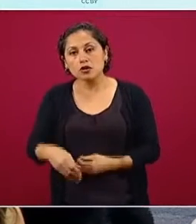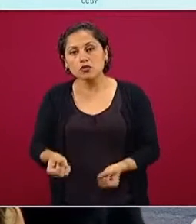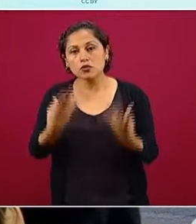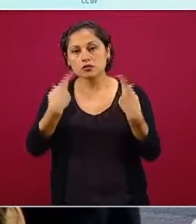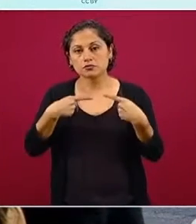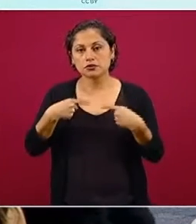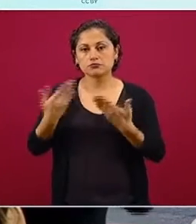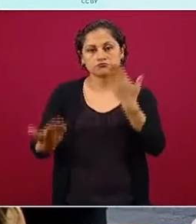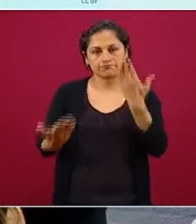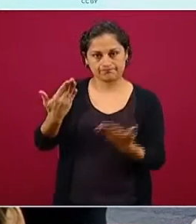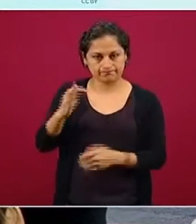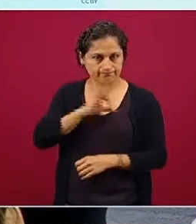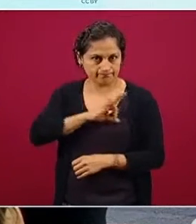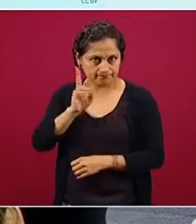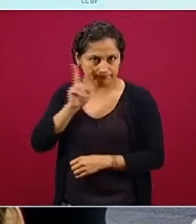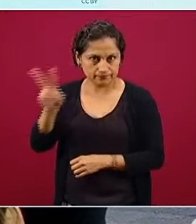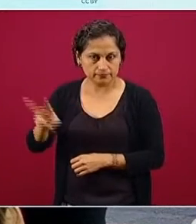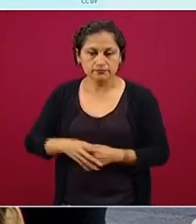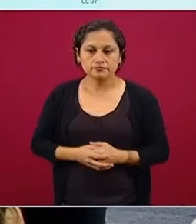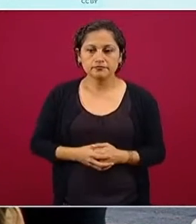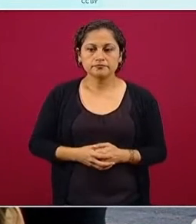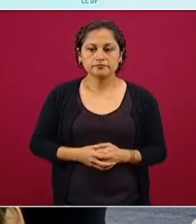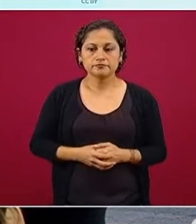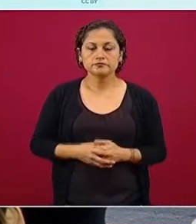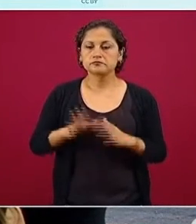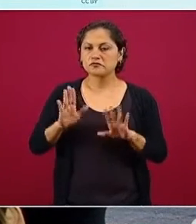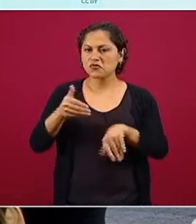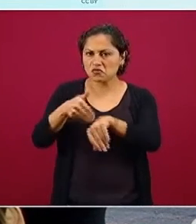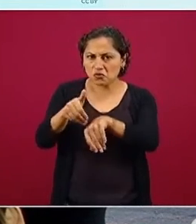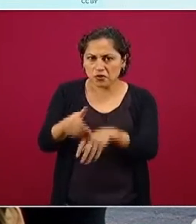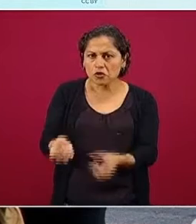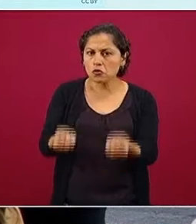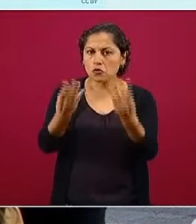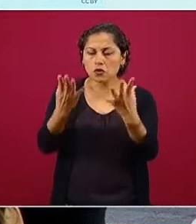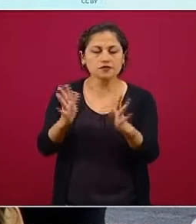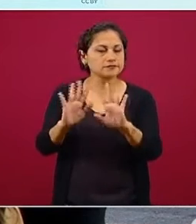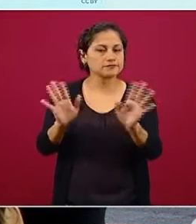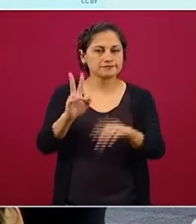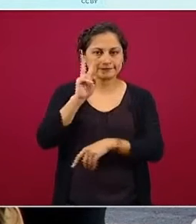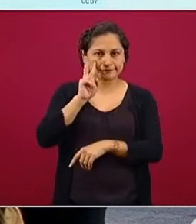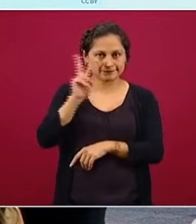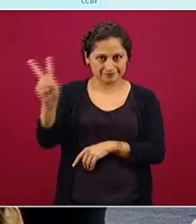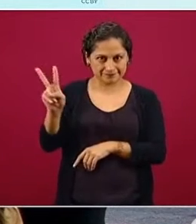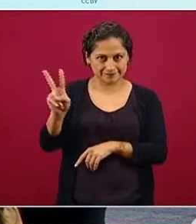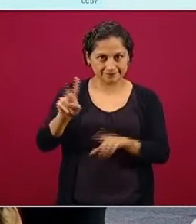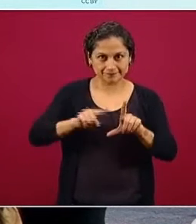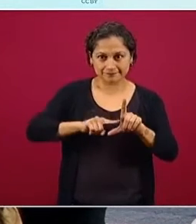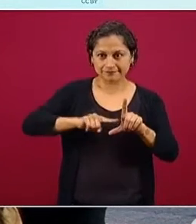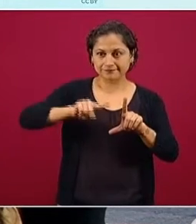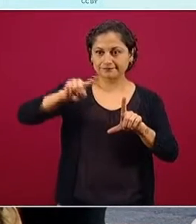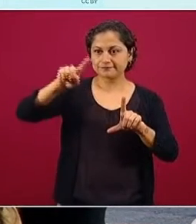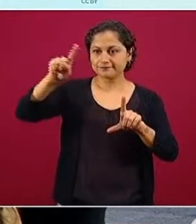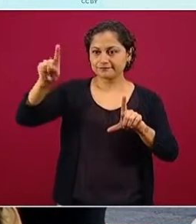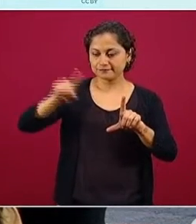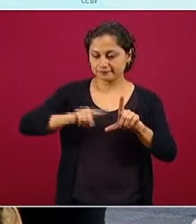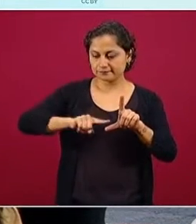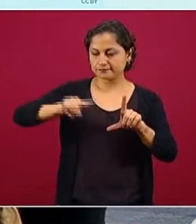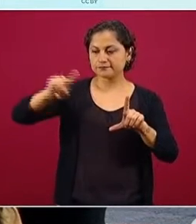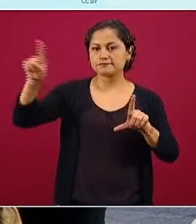es también, más allá de los números absolutos, la inclinación de la curva es esta para todos estos